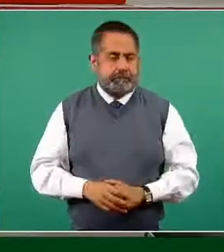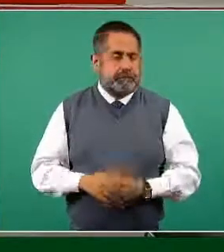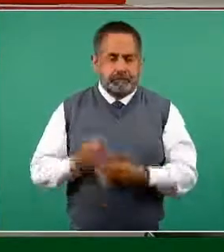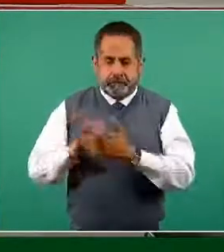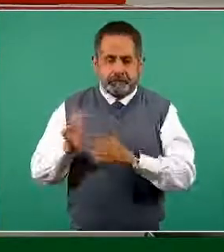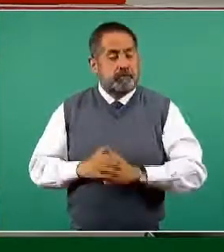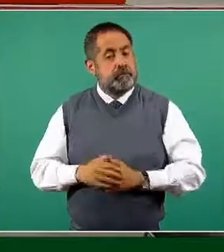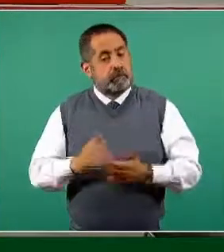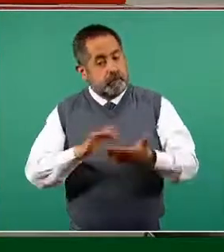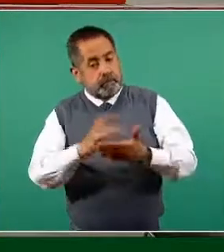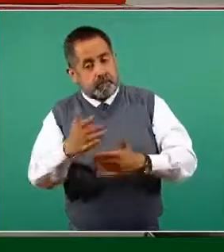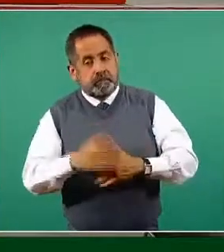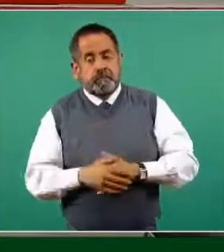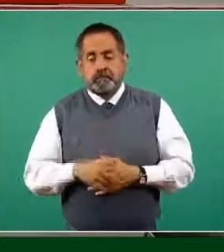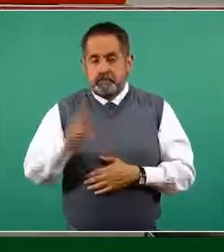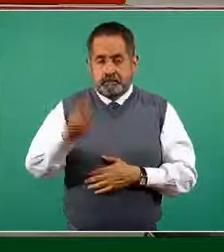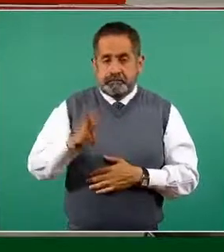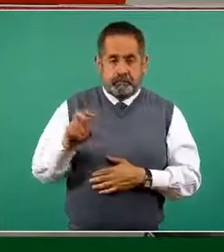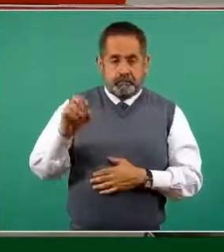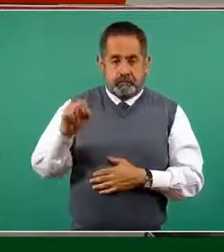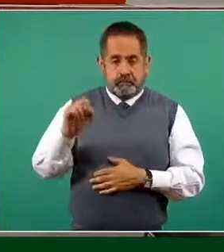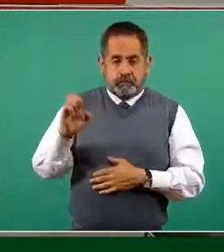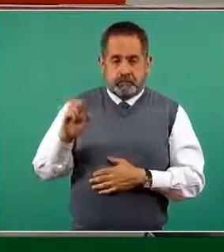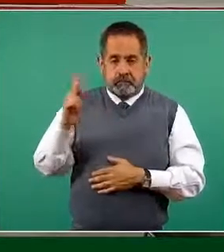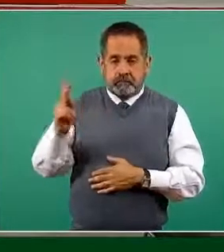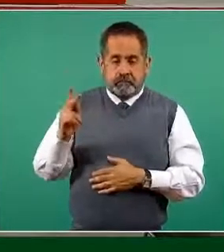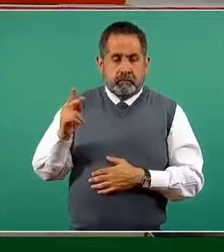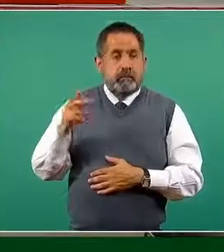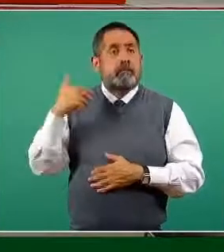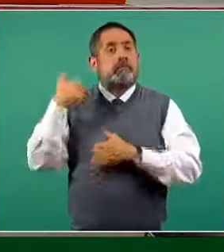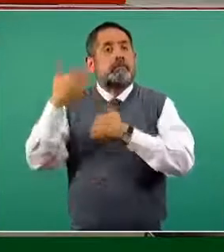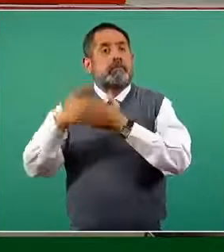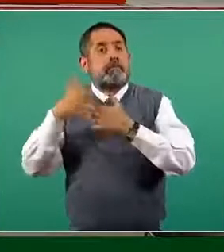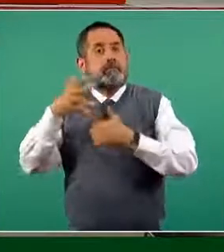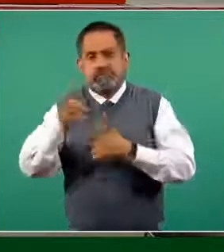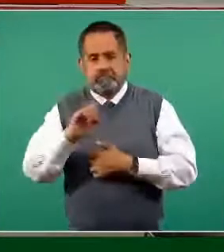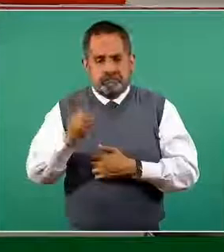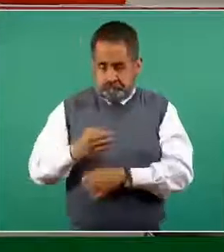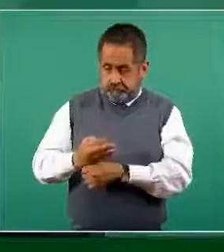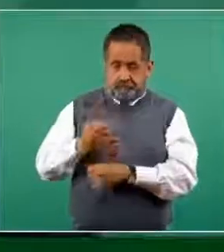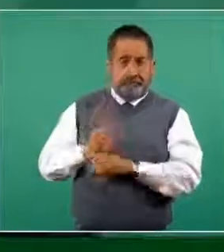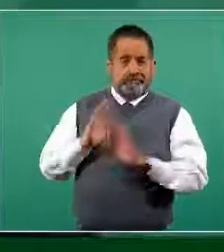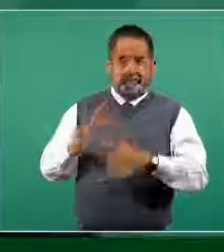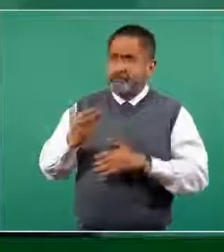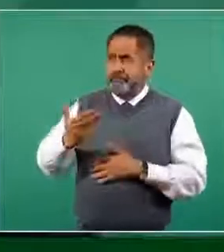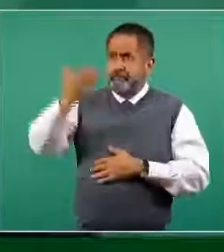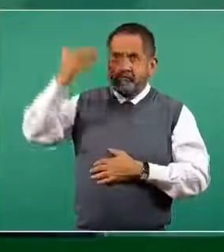Gracias, Jacqueline. Efectivamente, la SEP ya emitió, no emitirá, ya emitió desde hace